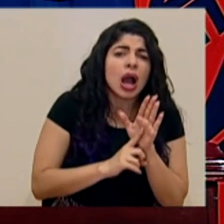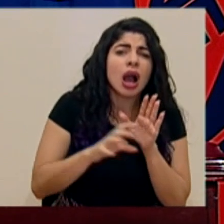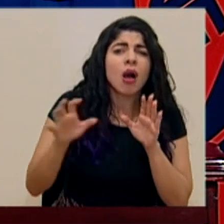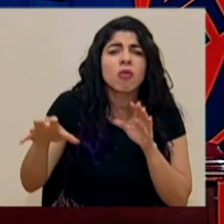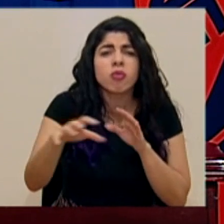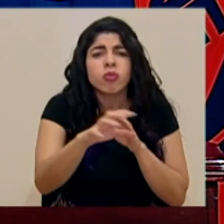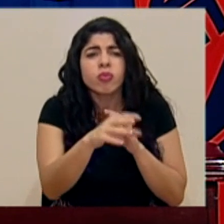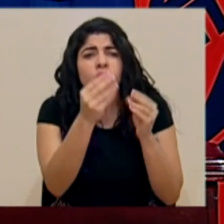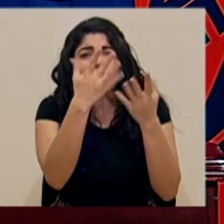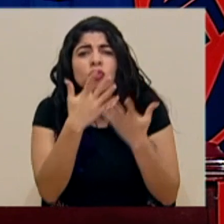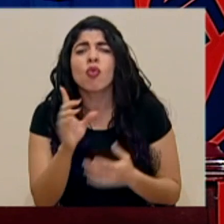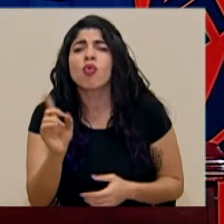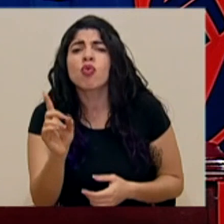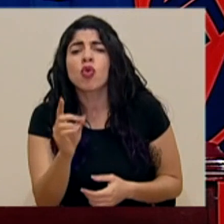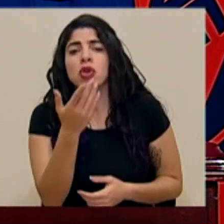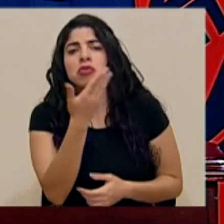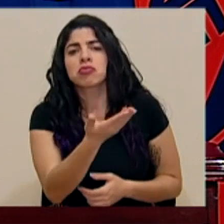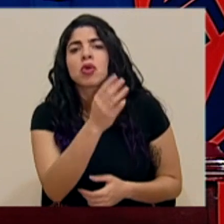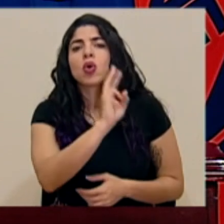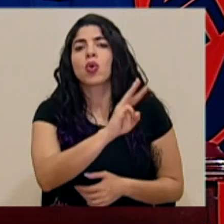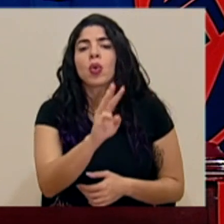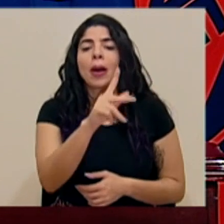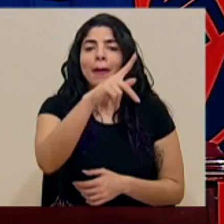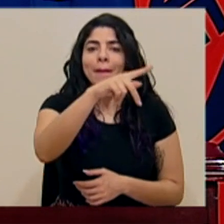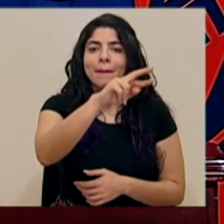distintos cantones puede visitar el sitio